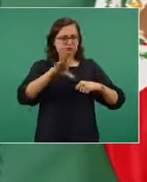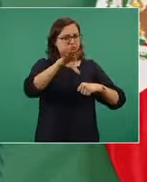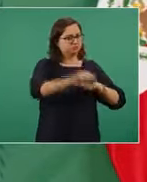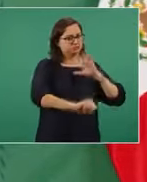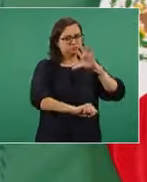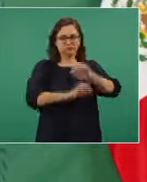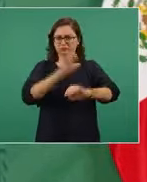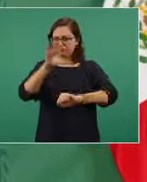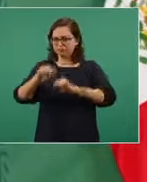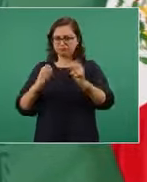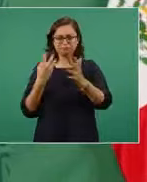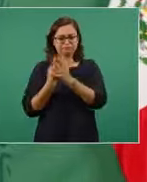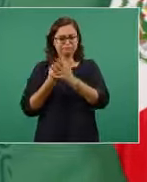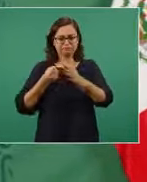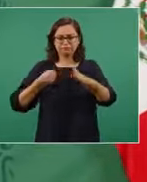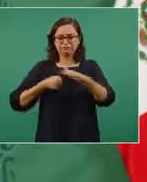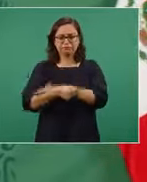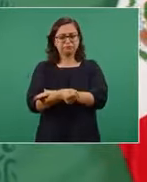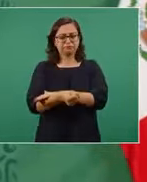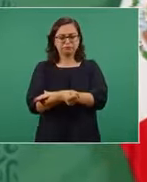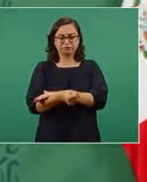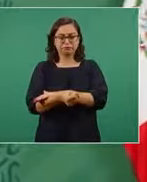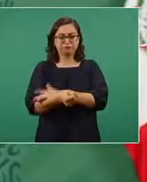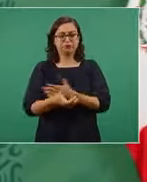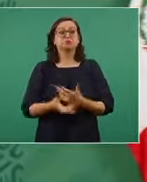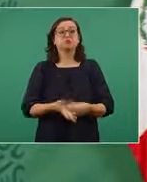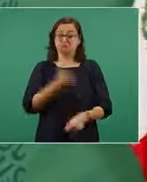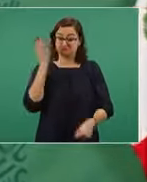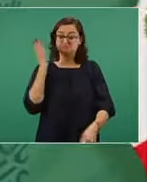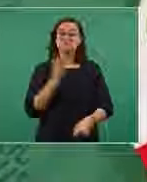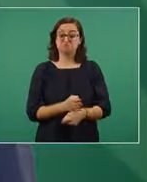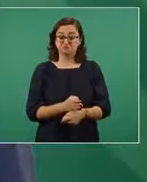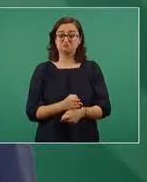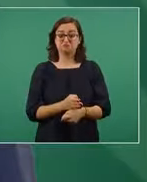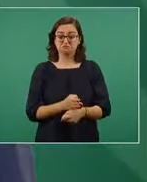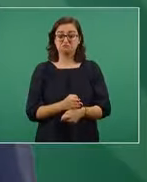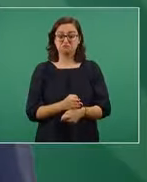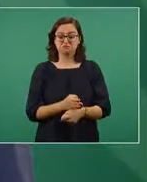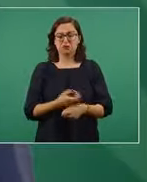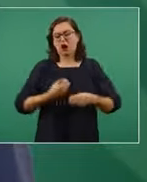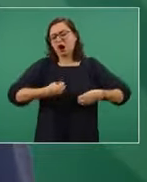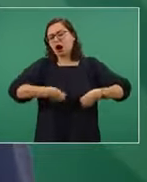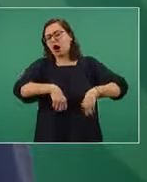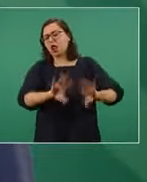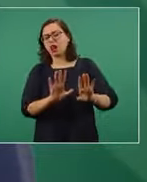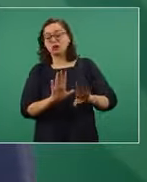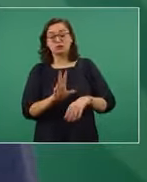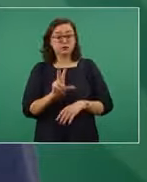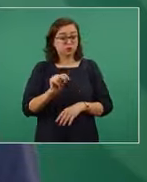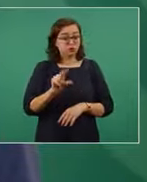y no quedó impune ese horrendo